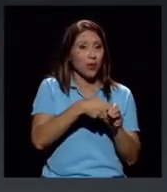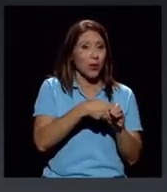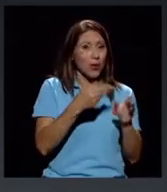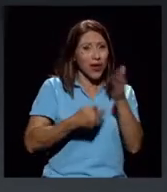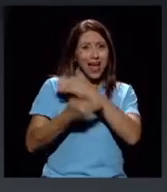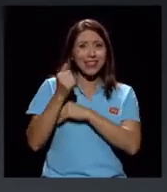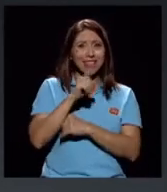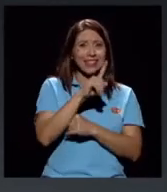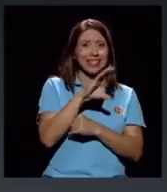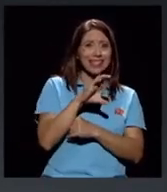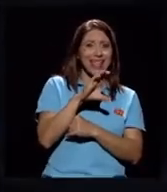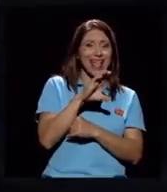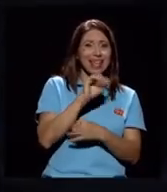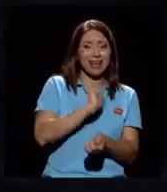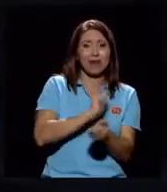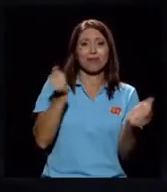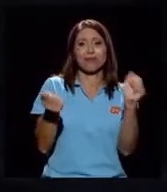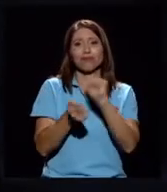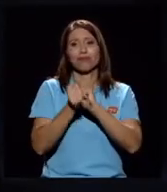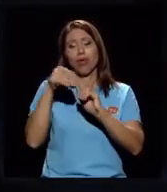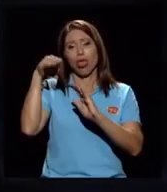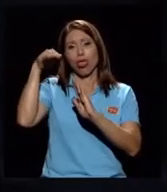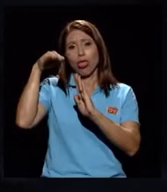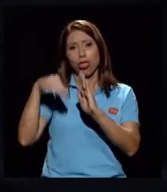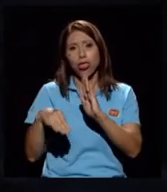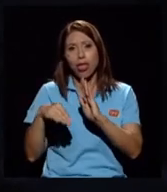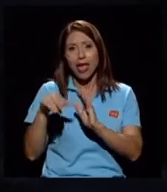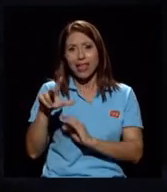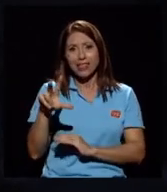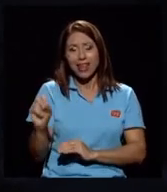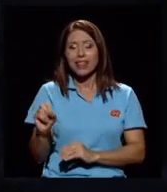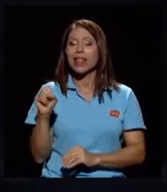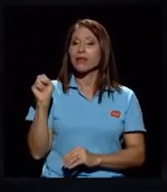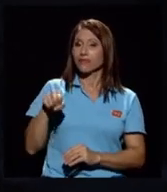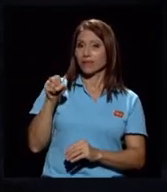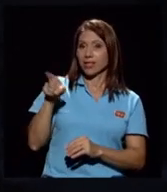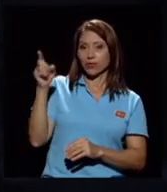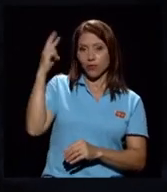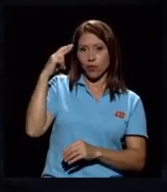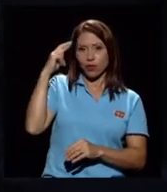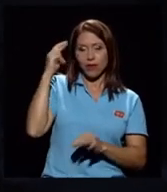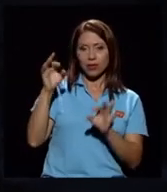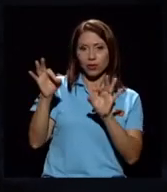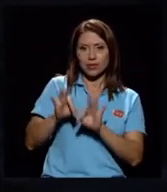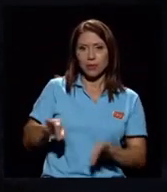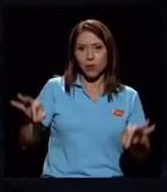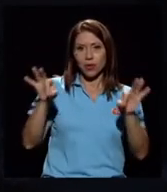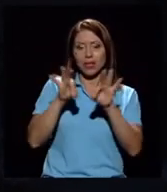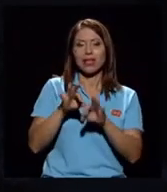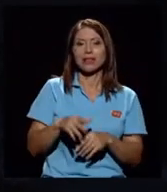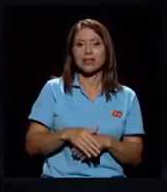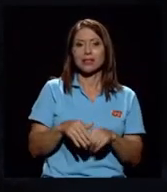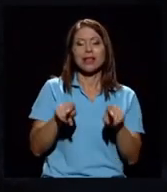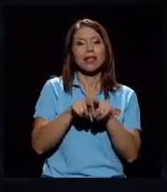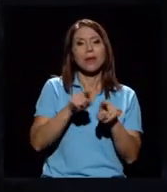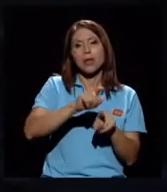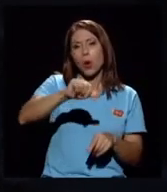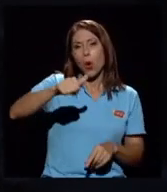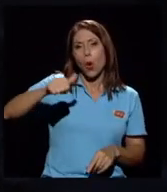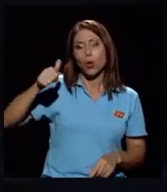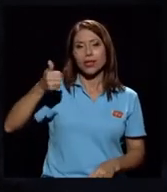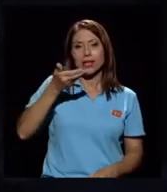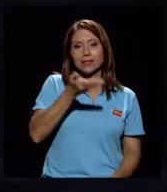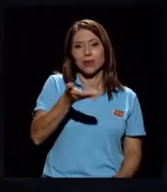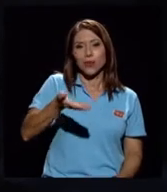30 s ese fue uno de los factores importantes y otras y otras cosas